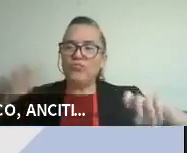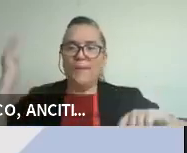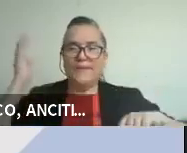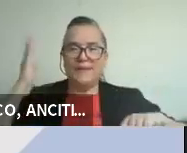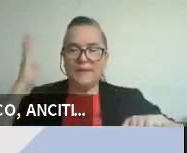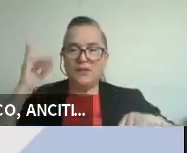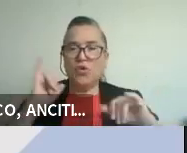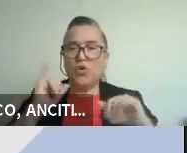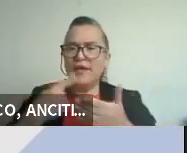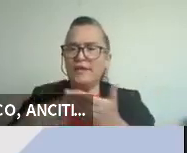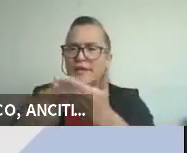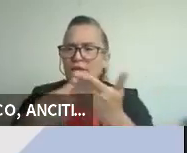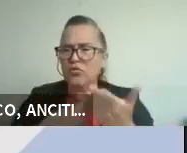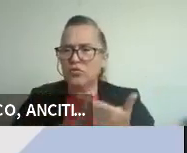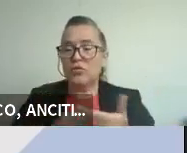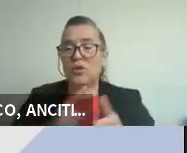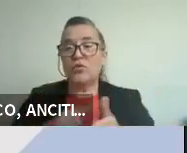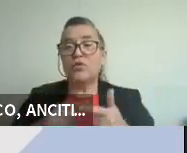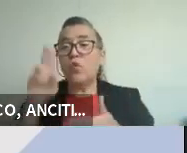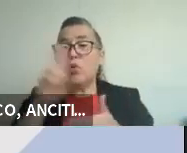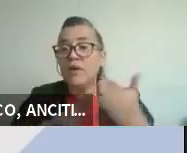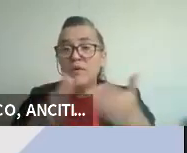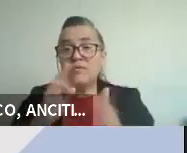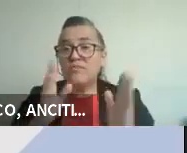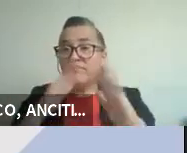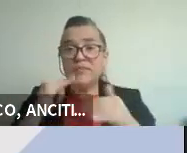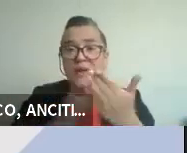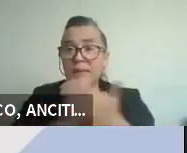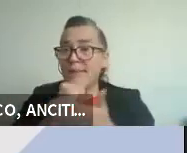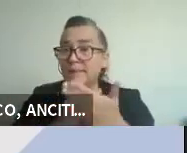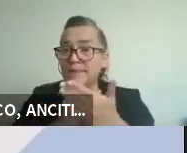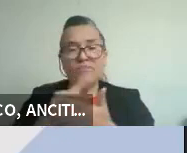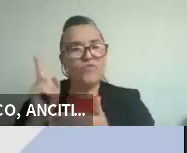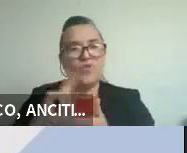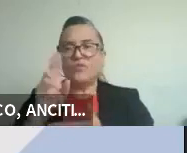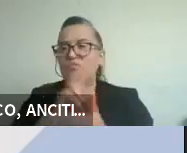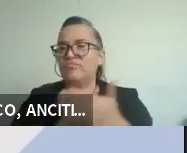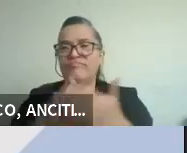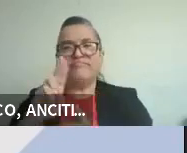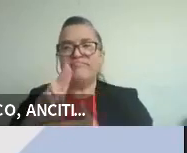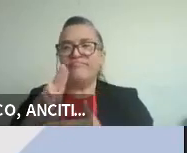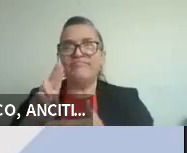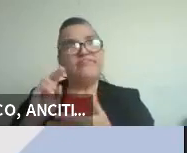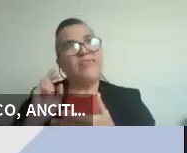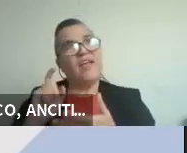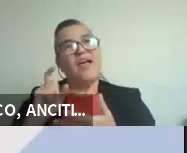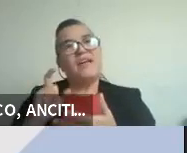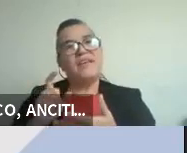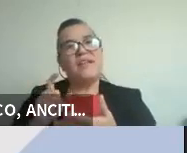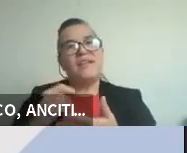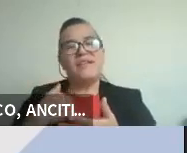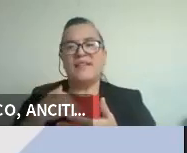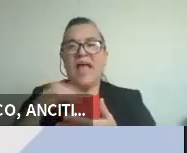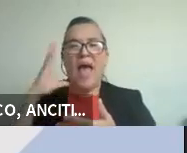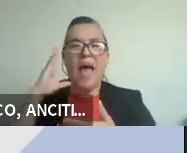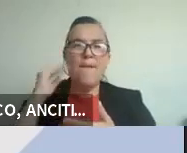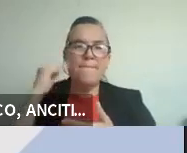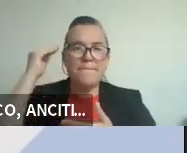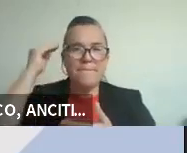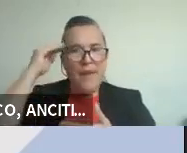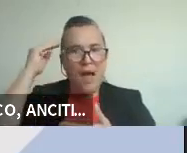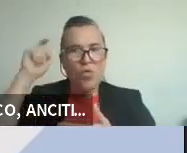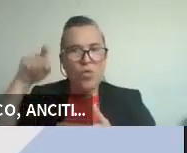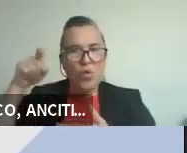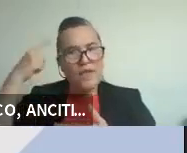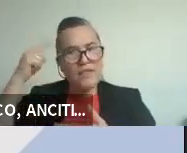por lo que se ha discutido mucho una universidad sin investigación no es una universidad que haya adquirido la madurez necesaria para